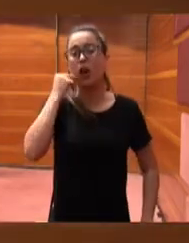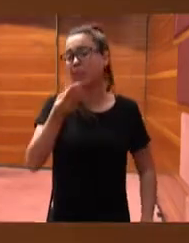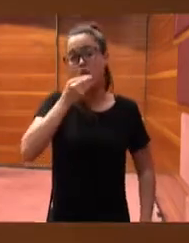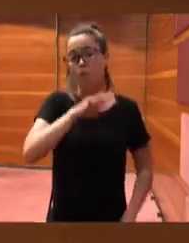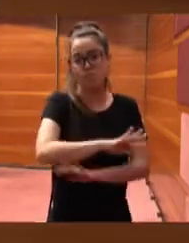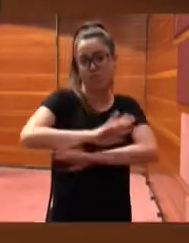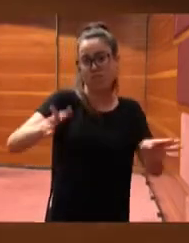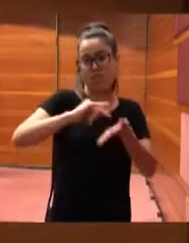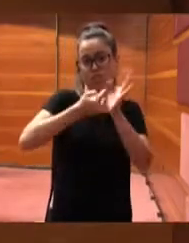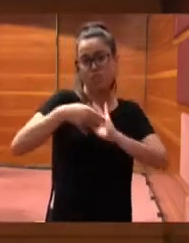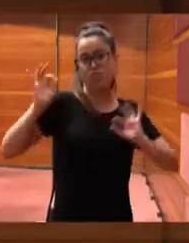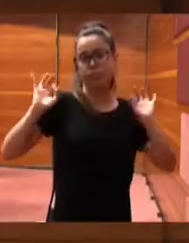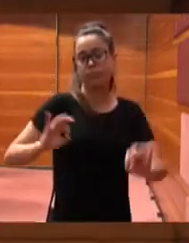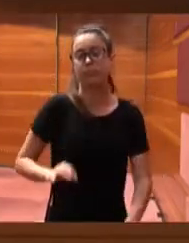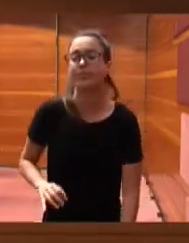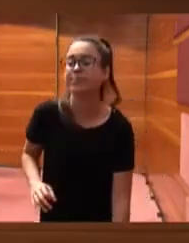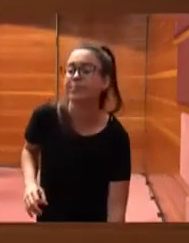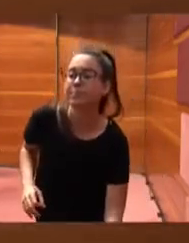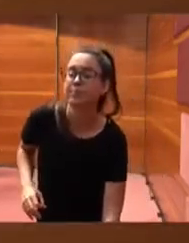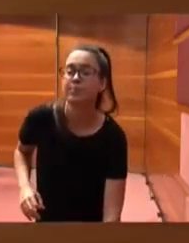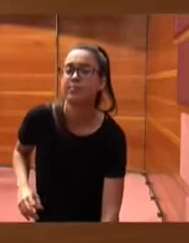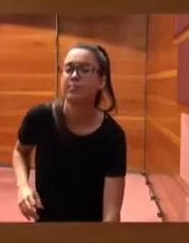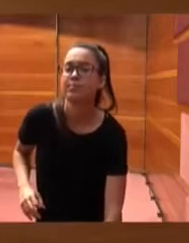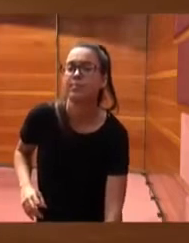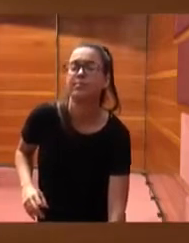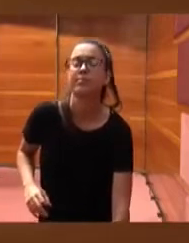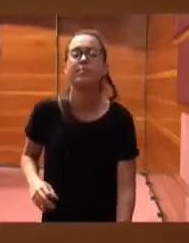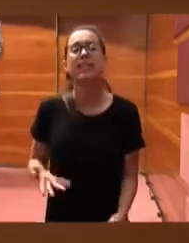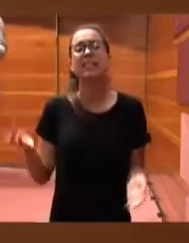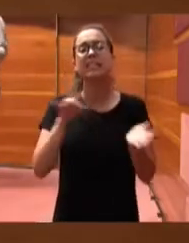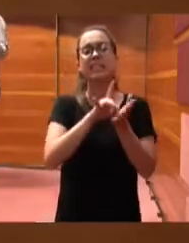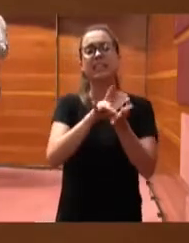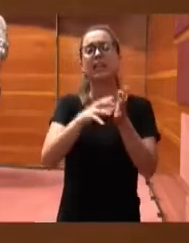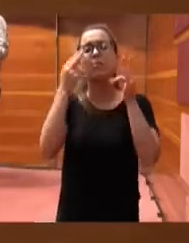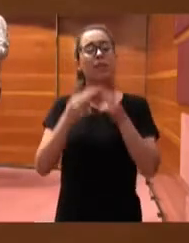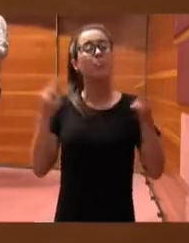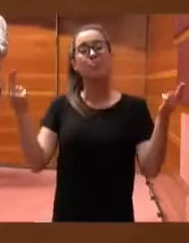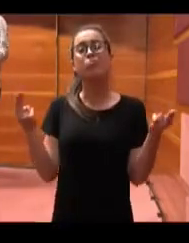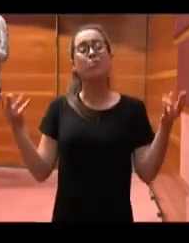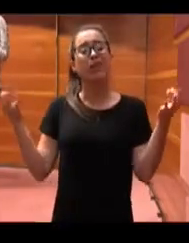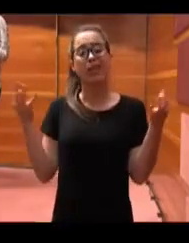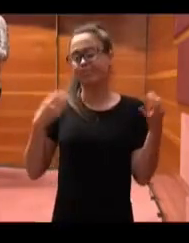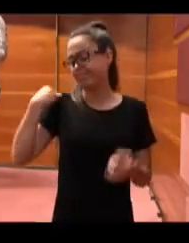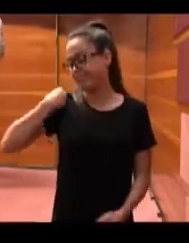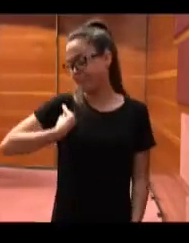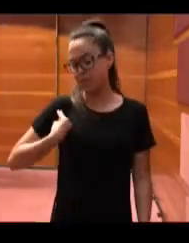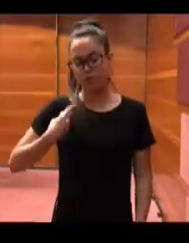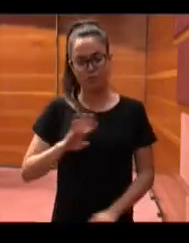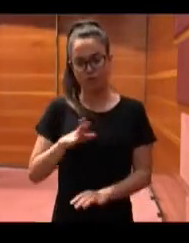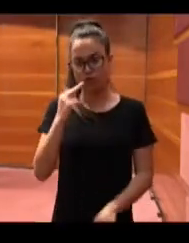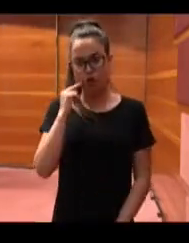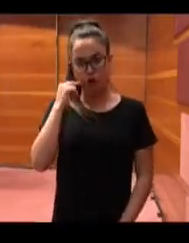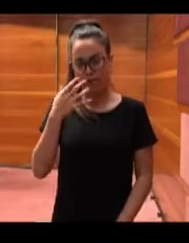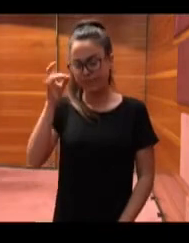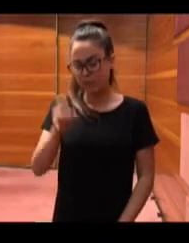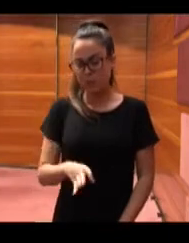¿Vale? Bueno, ¿qué nos pasa con el servicio público? Exactamente lo mismo.